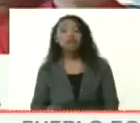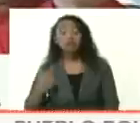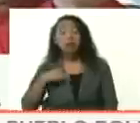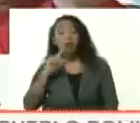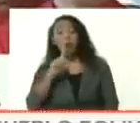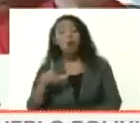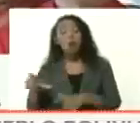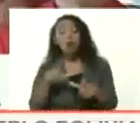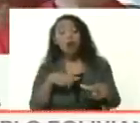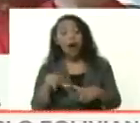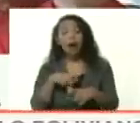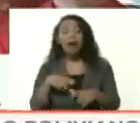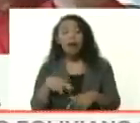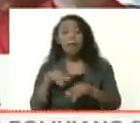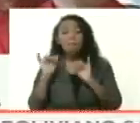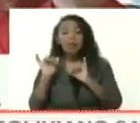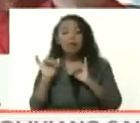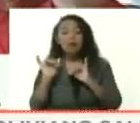sembrar en Yaritagua,